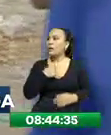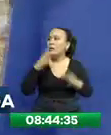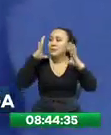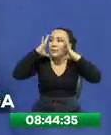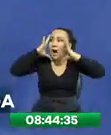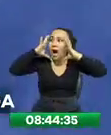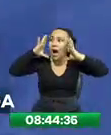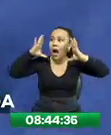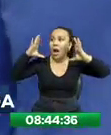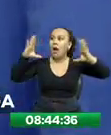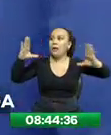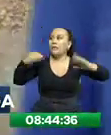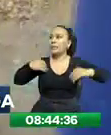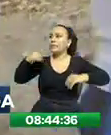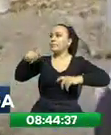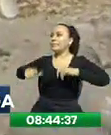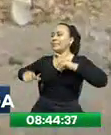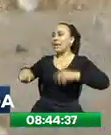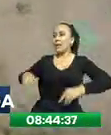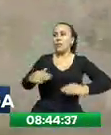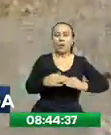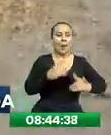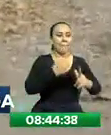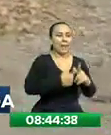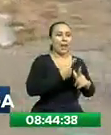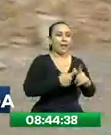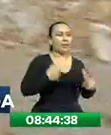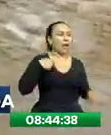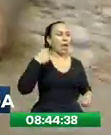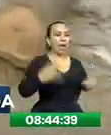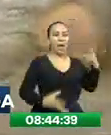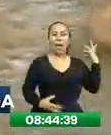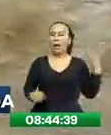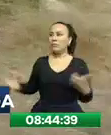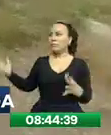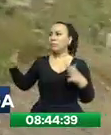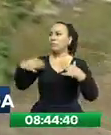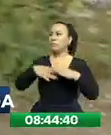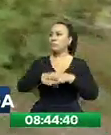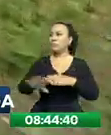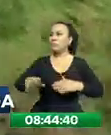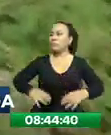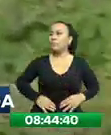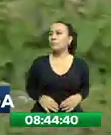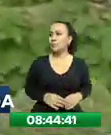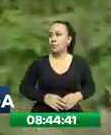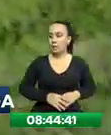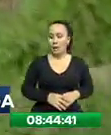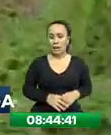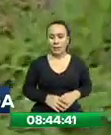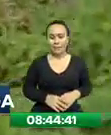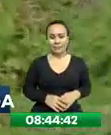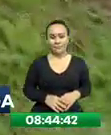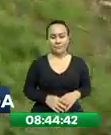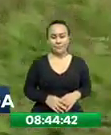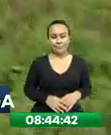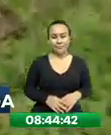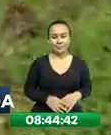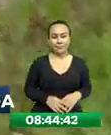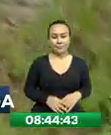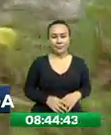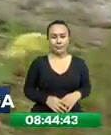gana. Ellos es como que fuera un mercado esto. ¿Hasta dónde ingresan ellos? Porque todo, la parte esa está expuesta, ¿no? Ya. Pero ¿hasta dónde? Ya, porque hay manglares al